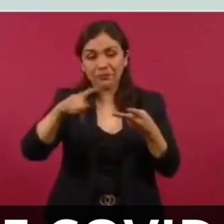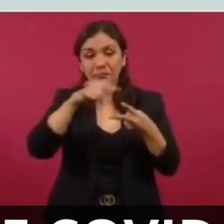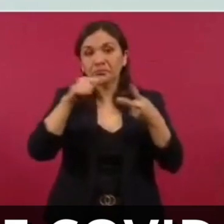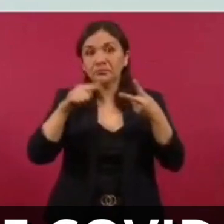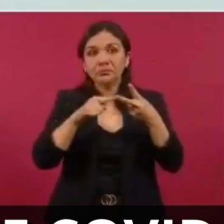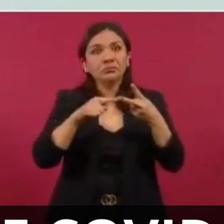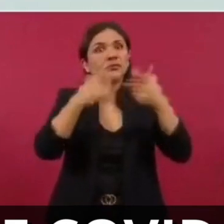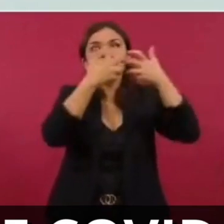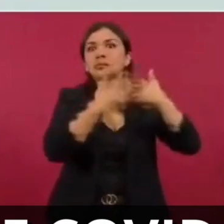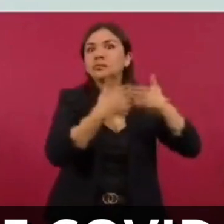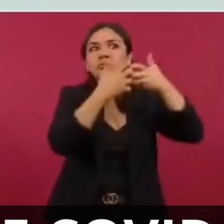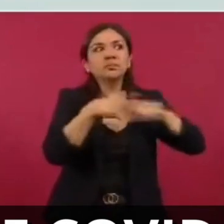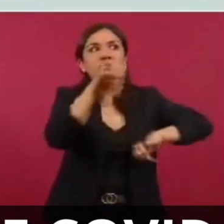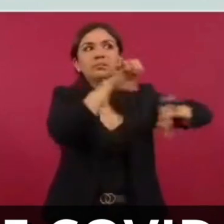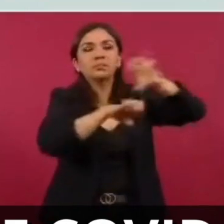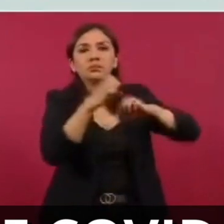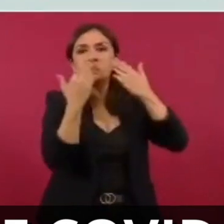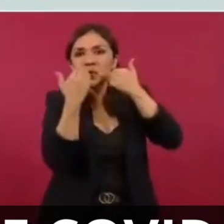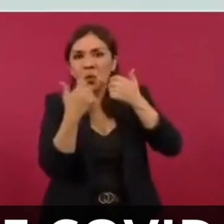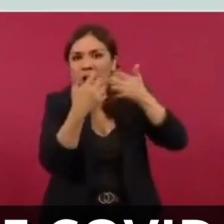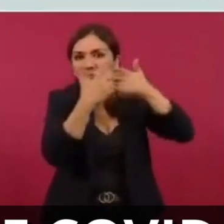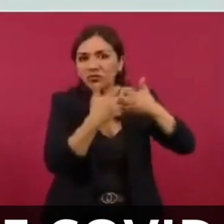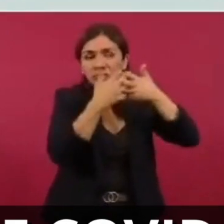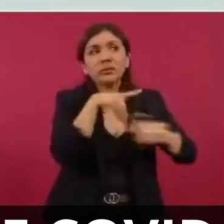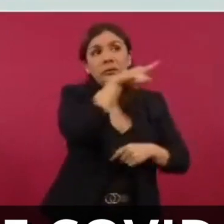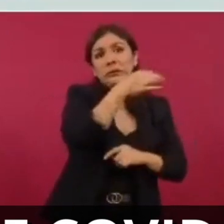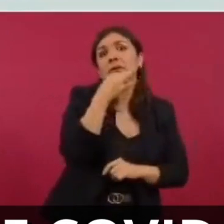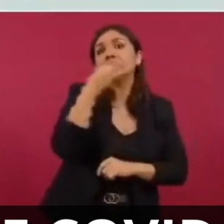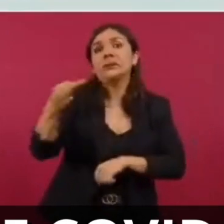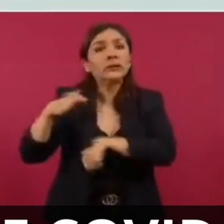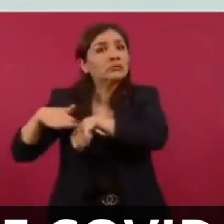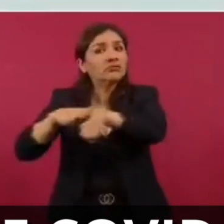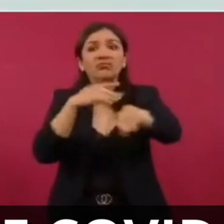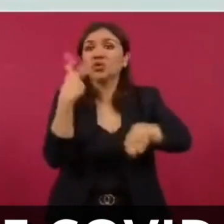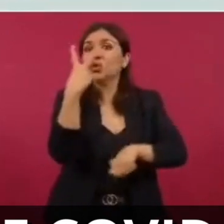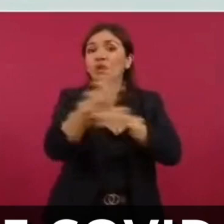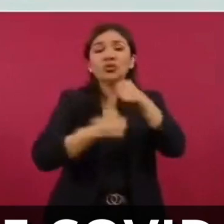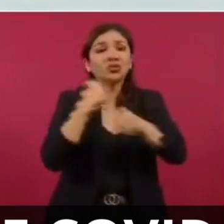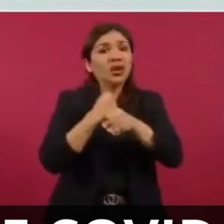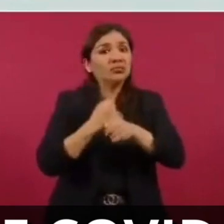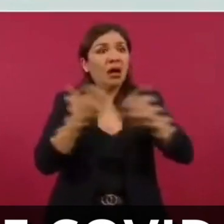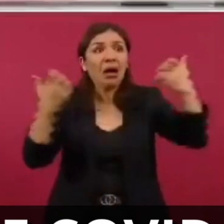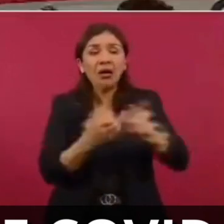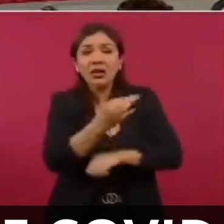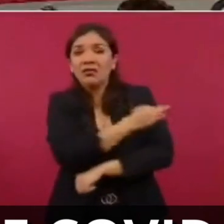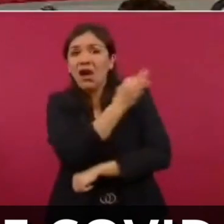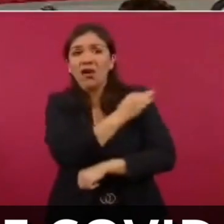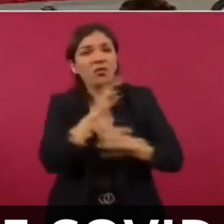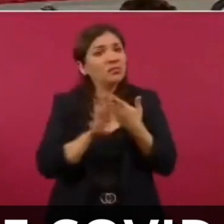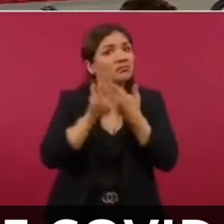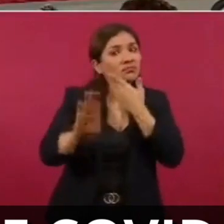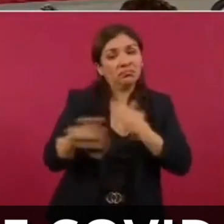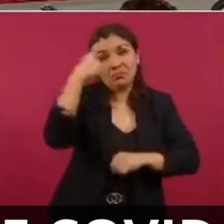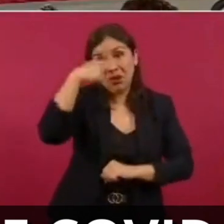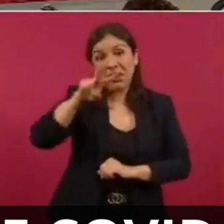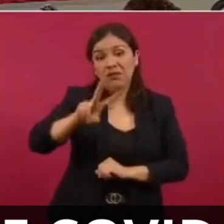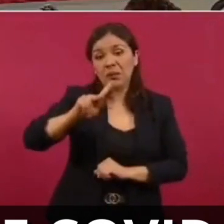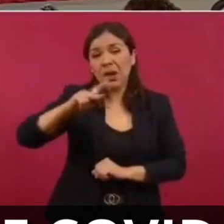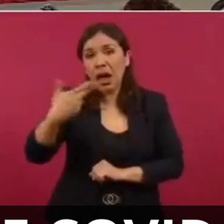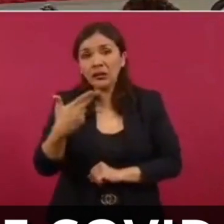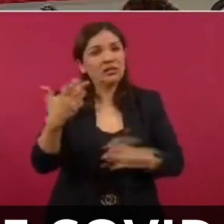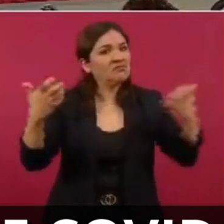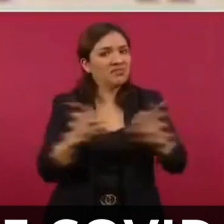producir vacuna de VPH, alertó que no iba a tener vacunas durante 2 años, ni para México ni para muchos otros